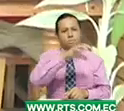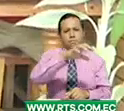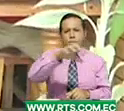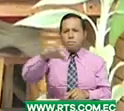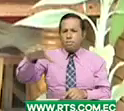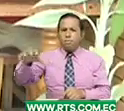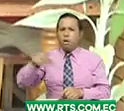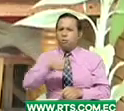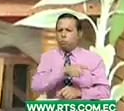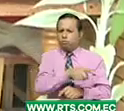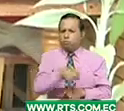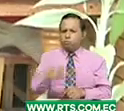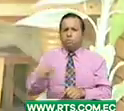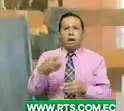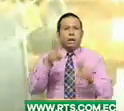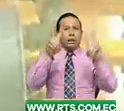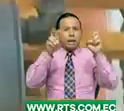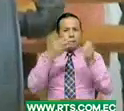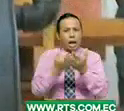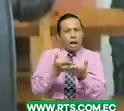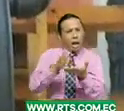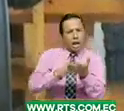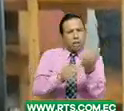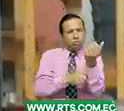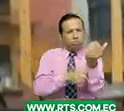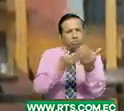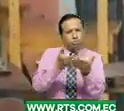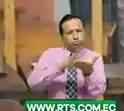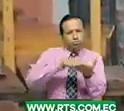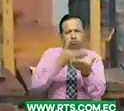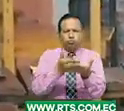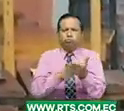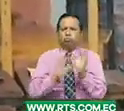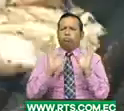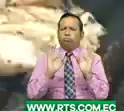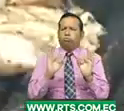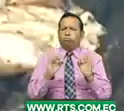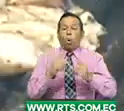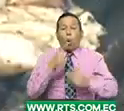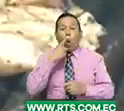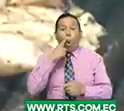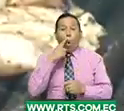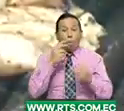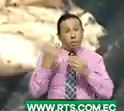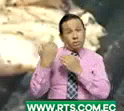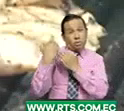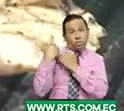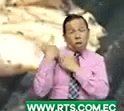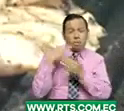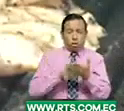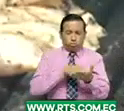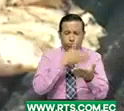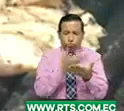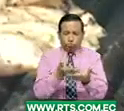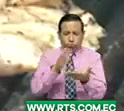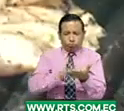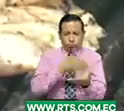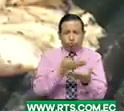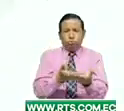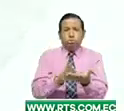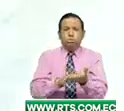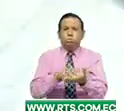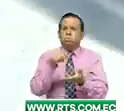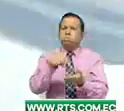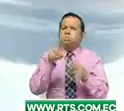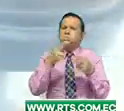asados fuera de serie. Sebastián es el encargado de poner los ingredientes en la parrilla. Y uno de los platos más apetecidos son las